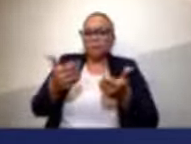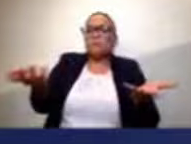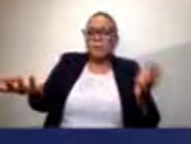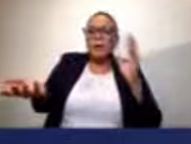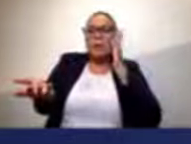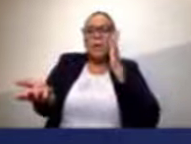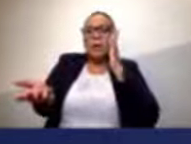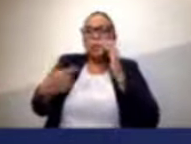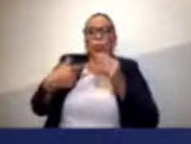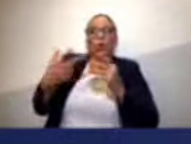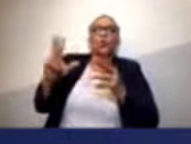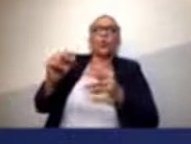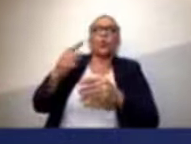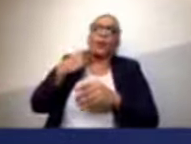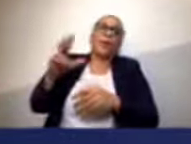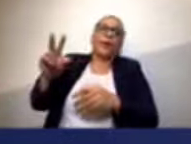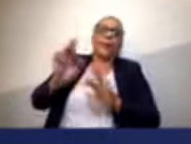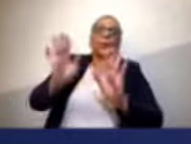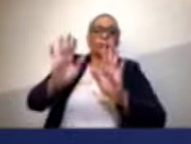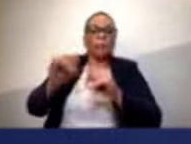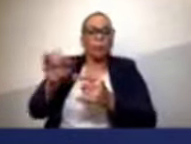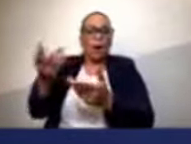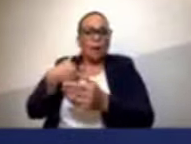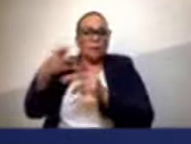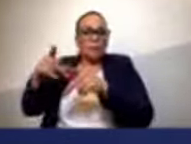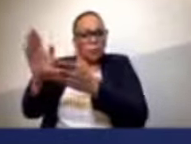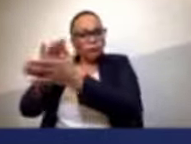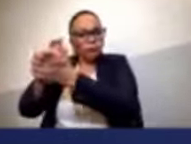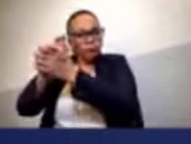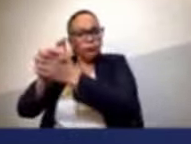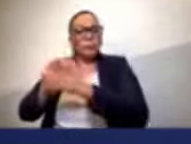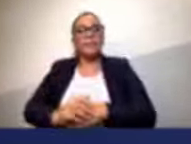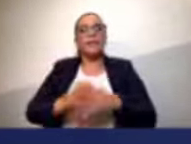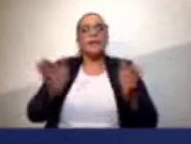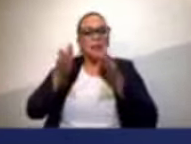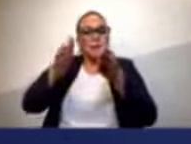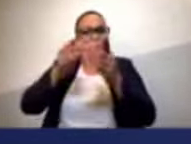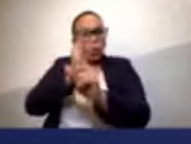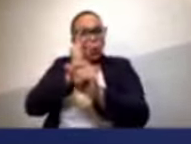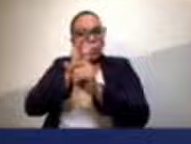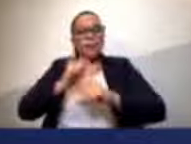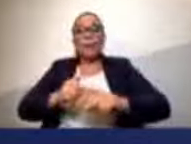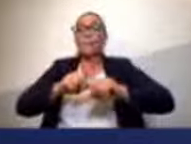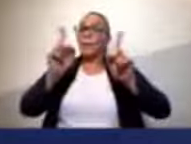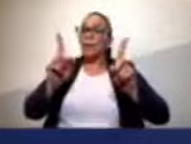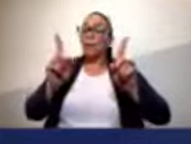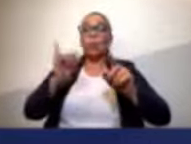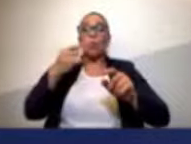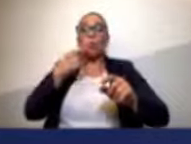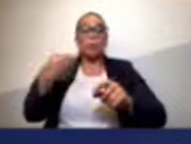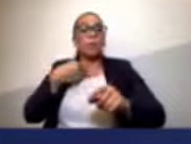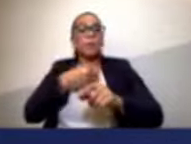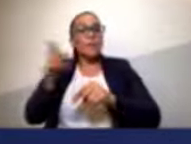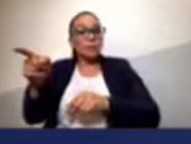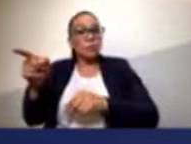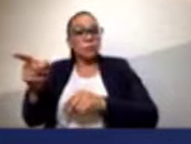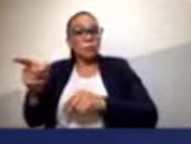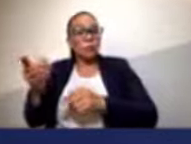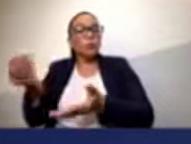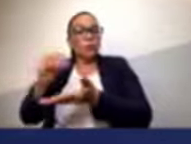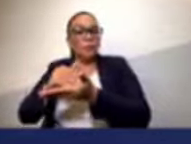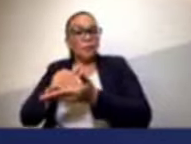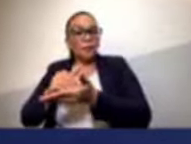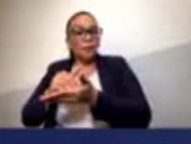quien lo merezca y en la dirección correcta, pero resultó, como dijo el ministro, quiero repetir esto,